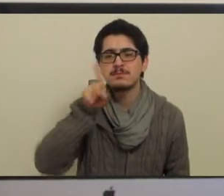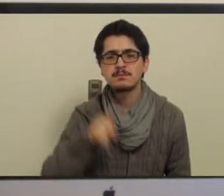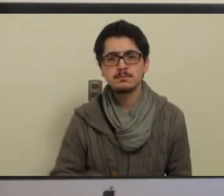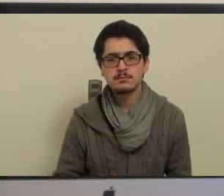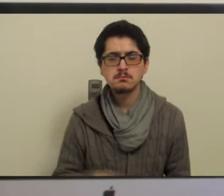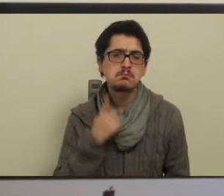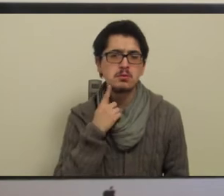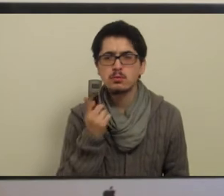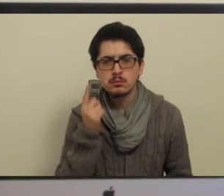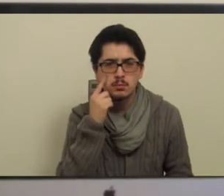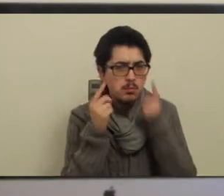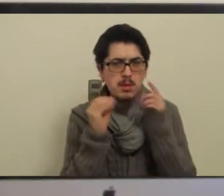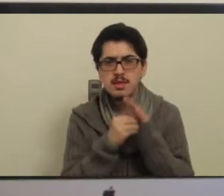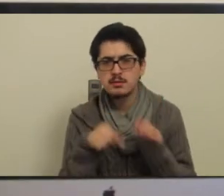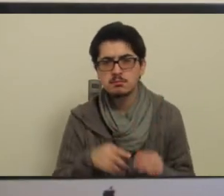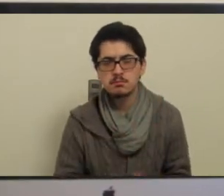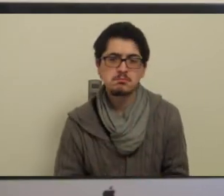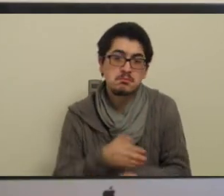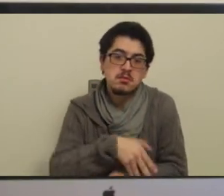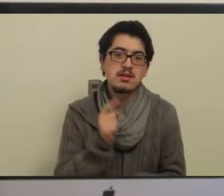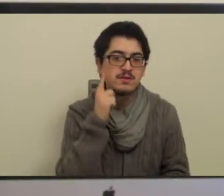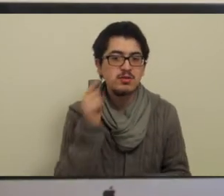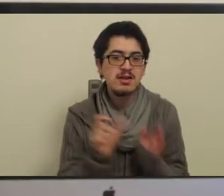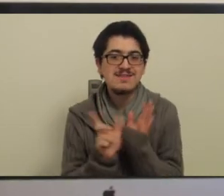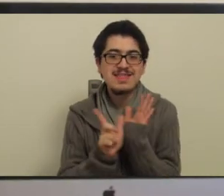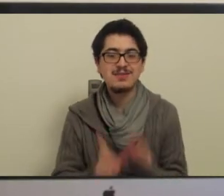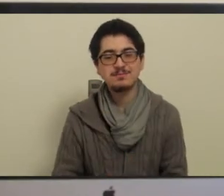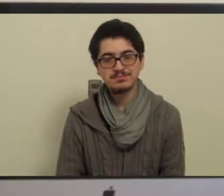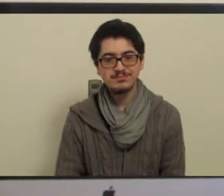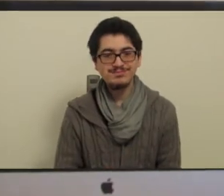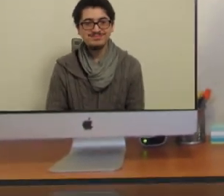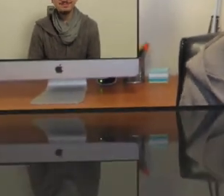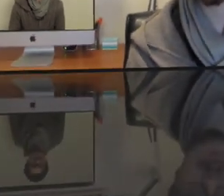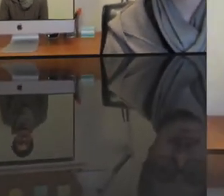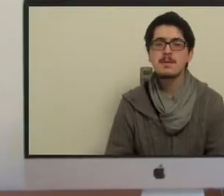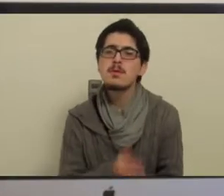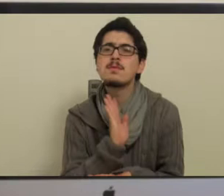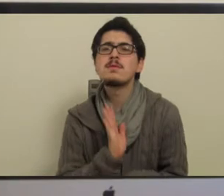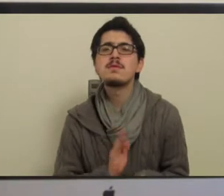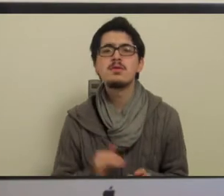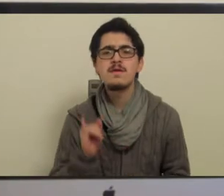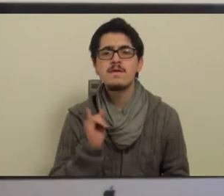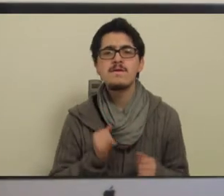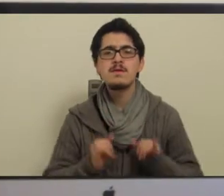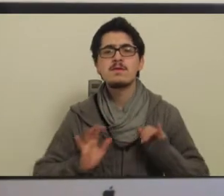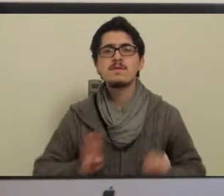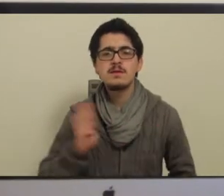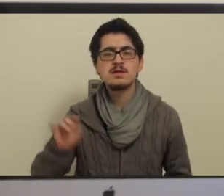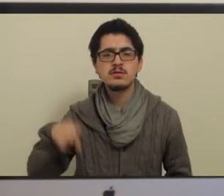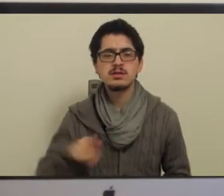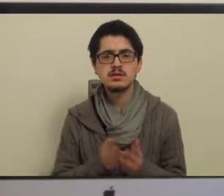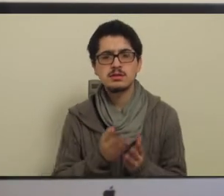Segovia. ¿Te interesaría conocerlo, saber un poco más de él? Bueno, te invito a seguir viendo este video. Para comenzar, vamos con las